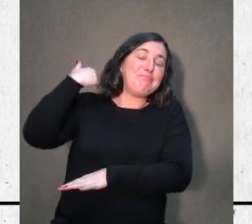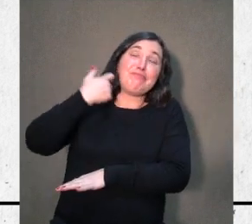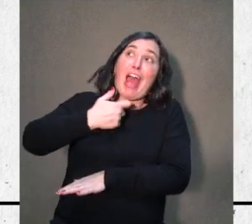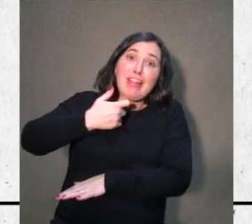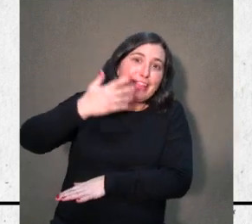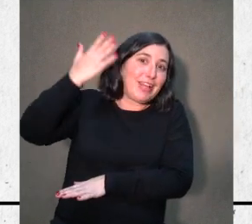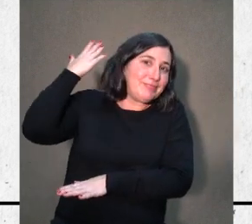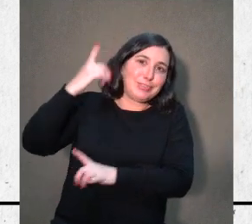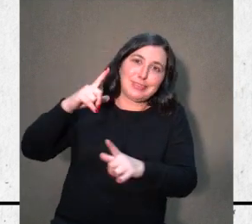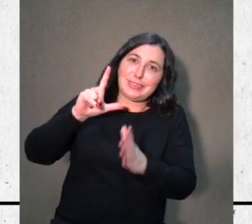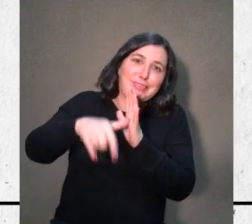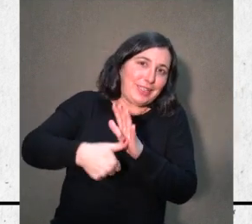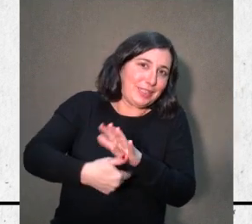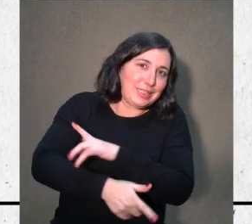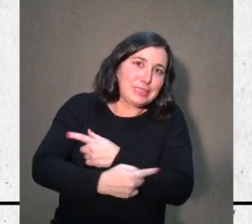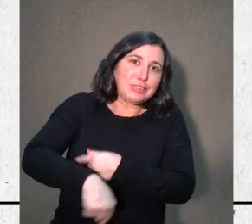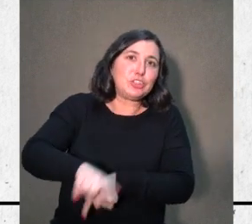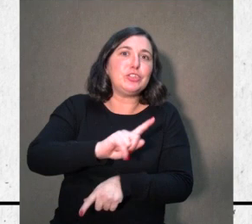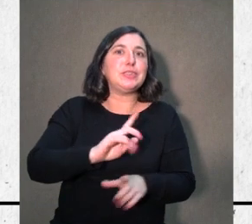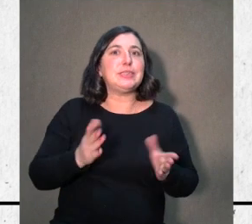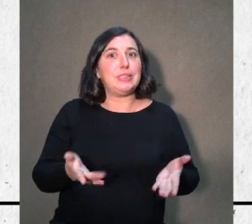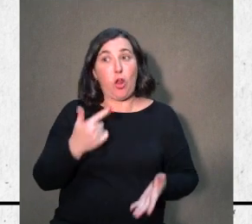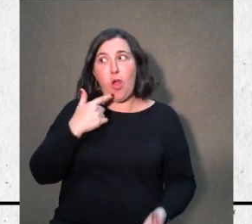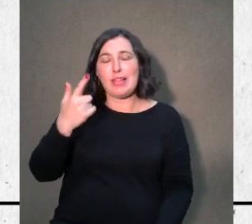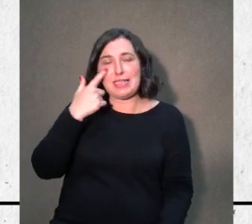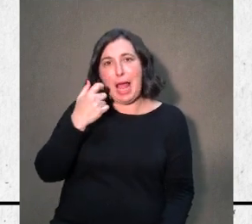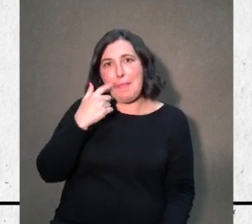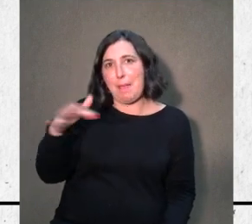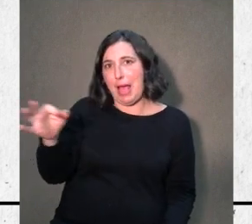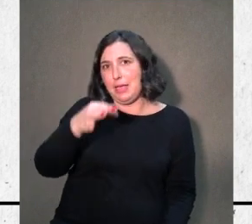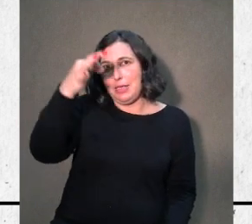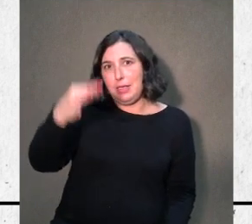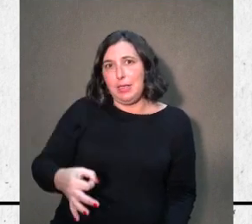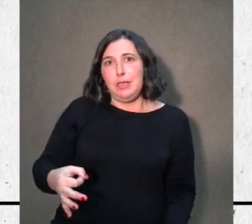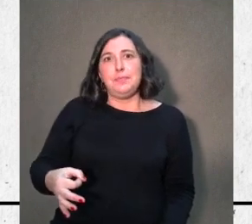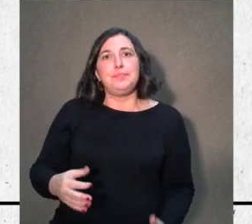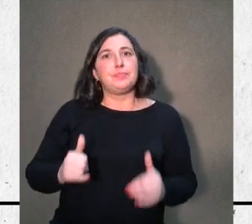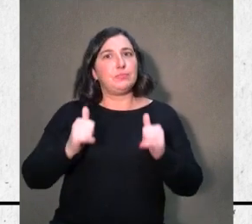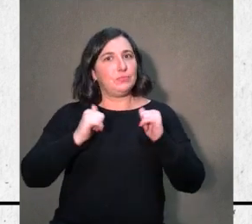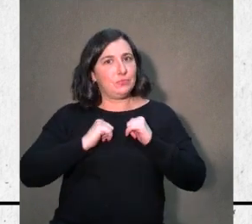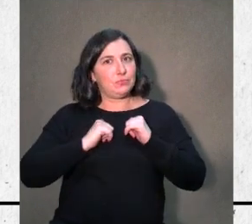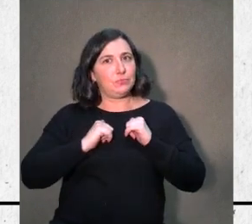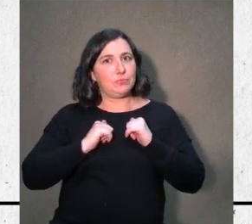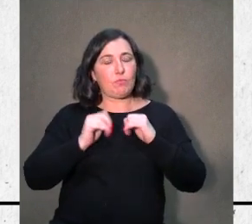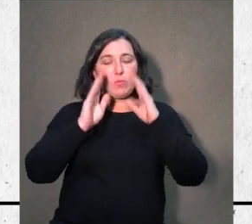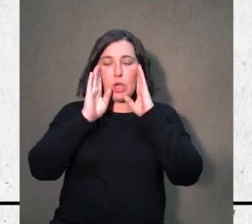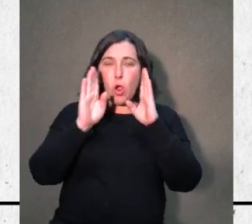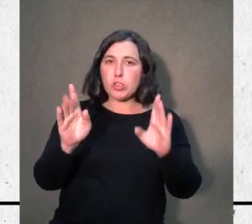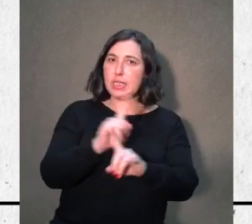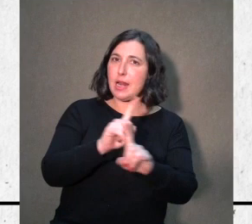que eso, lo que hacía el papá de ella estaba espléndido. Descansar, concentrarse, no irse de parranda, ni...